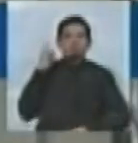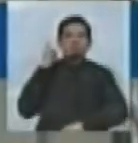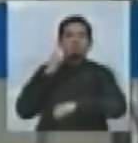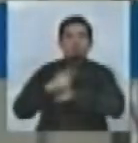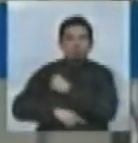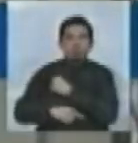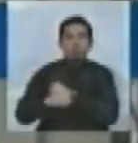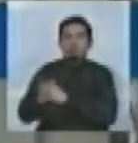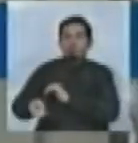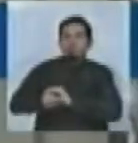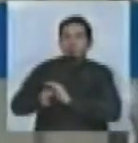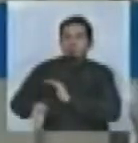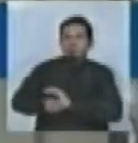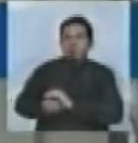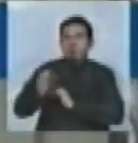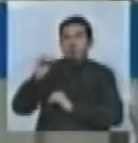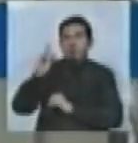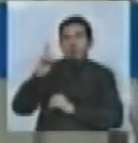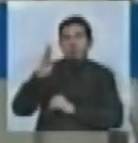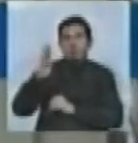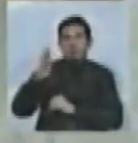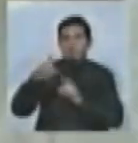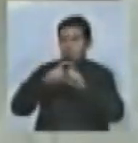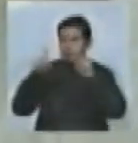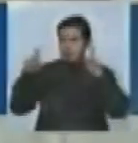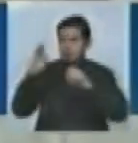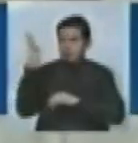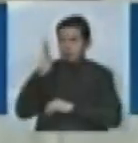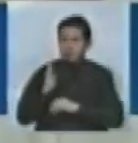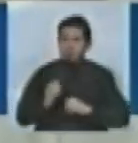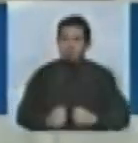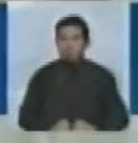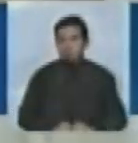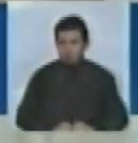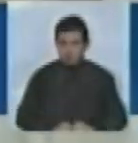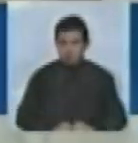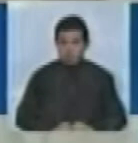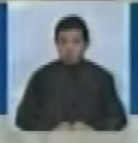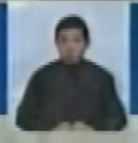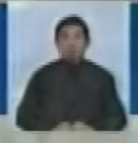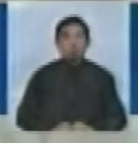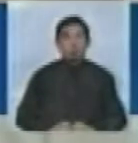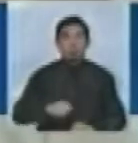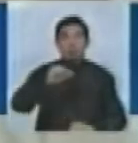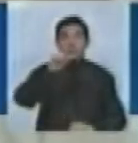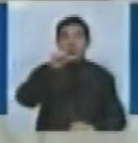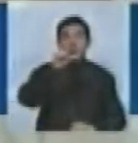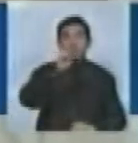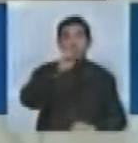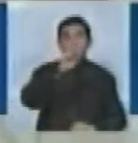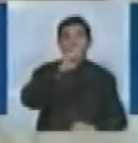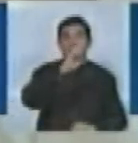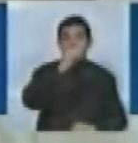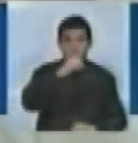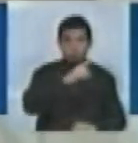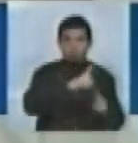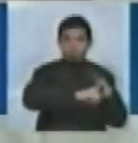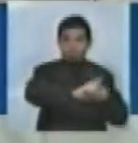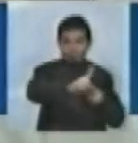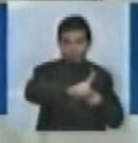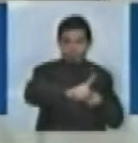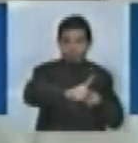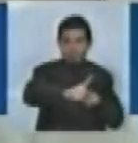de sobornos de la empresa brasileña Odebrecht. El tema de Fernando Alvarado ha sido motivo para